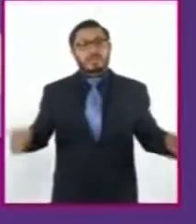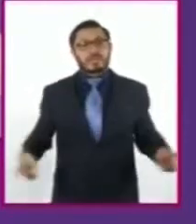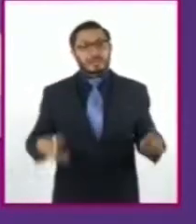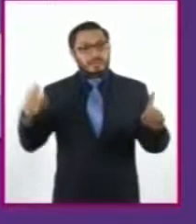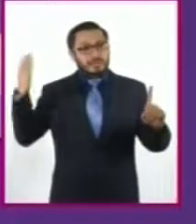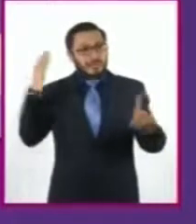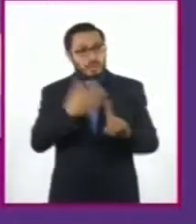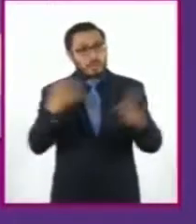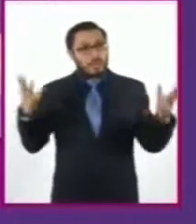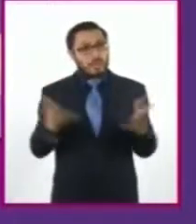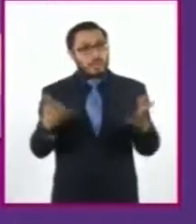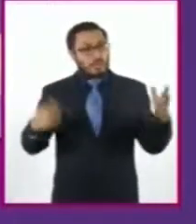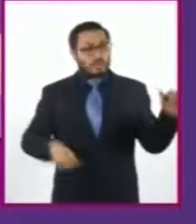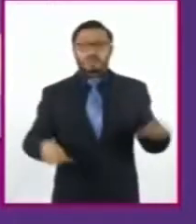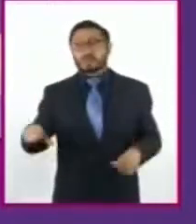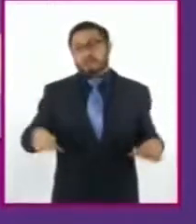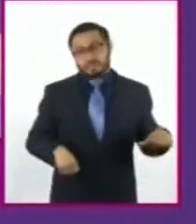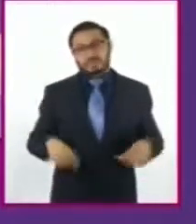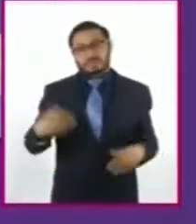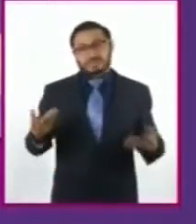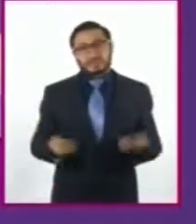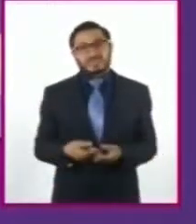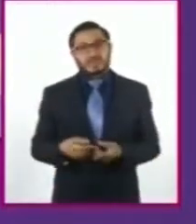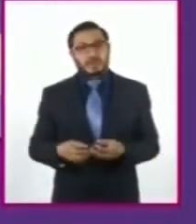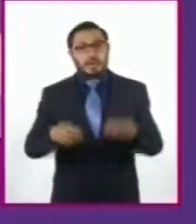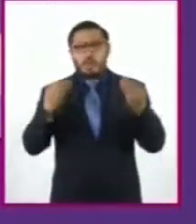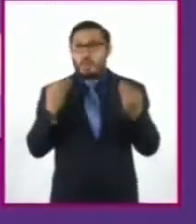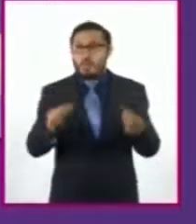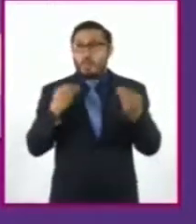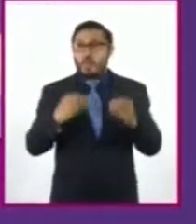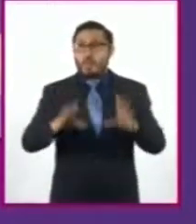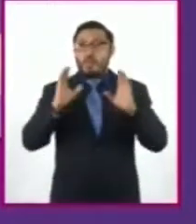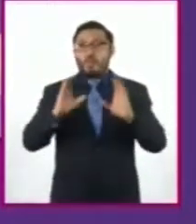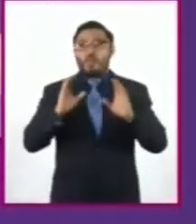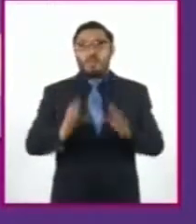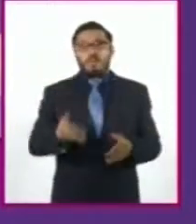realizar determinadas actividades con mucha destreza o habilidad.